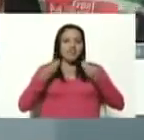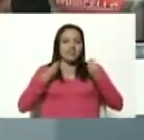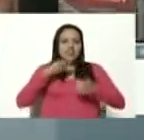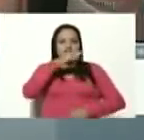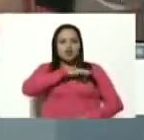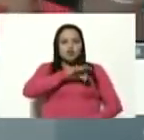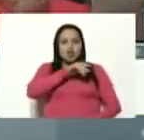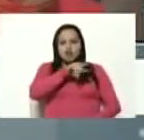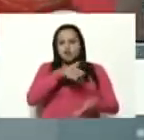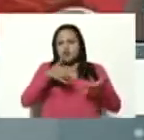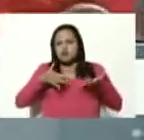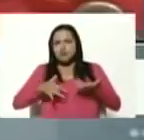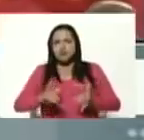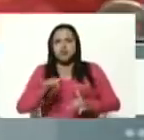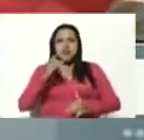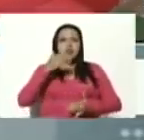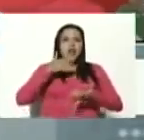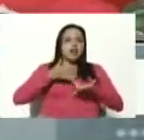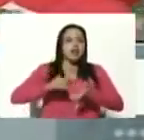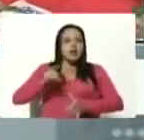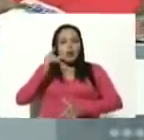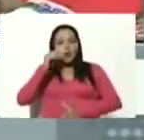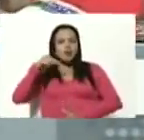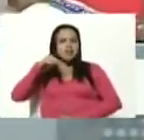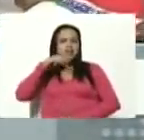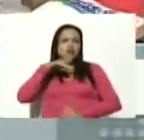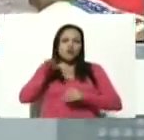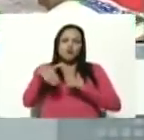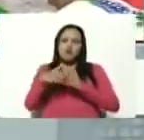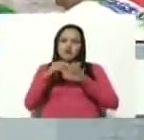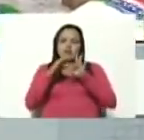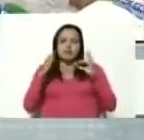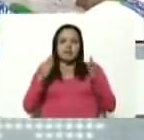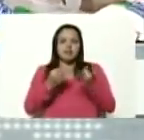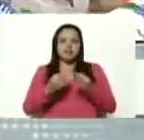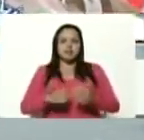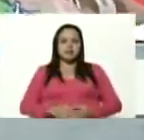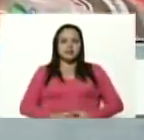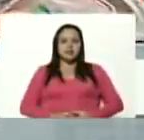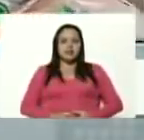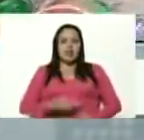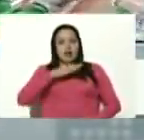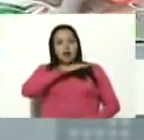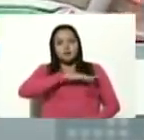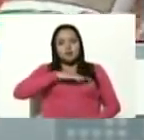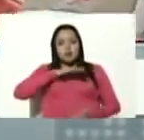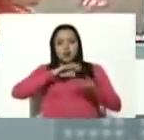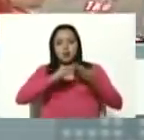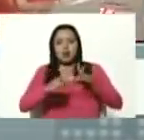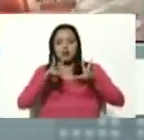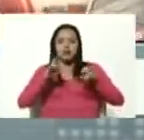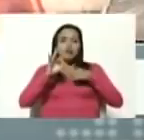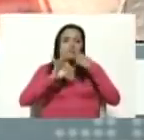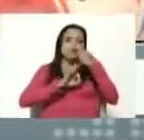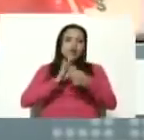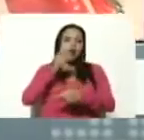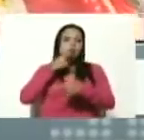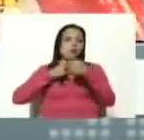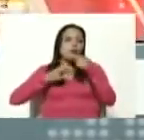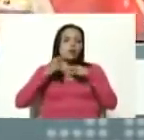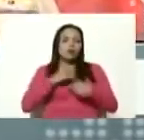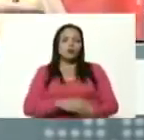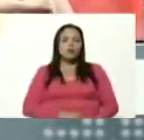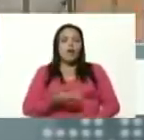de tus hijos, de tus hijas, de tus nietos, de toda la familia. Por eso la gran misión Barrio Nuevo Arroyo del Color, vicepresidenta,